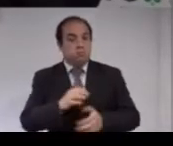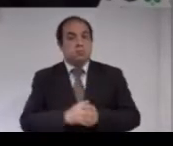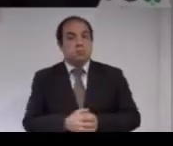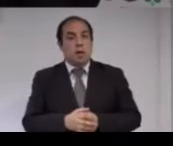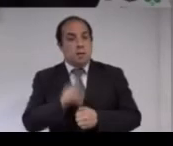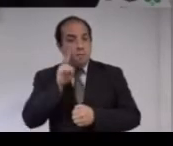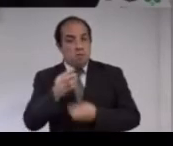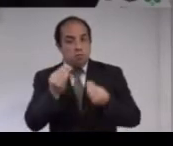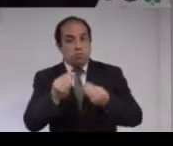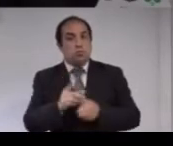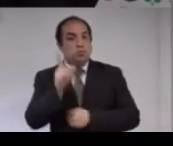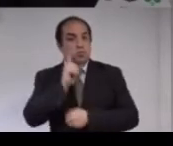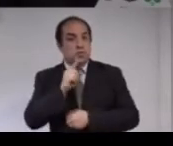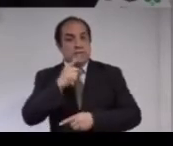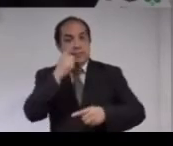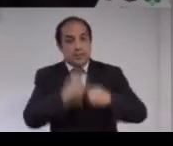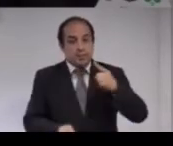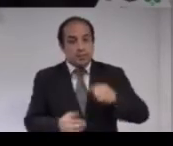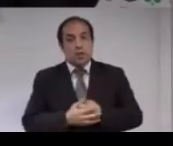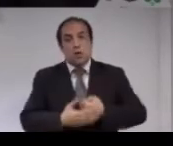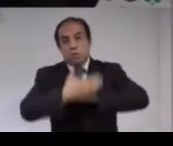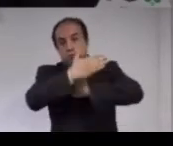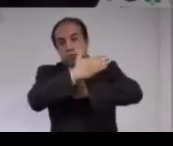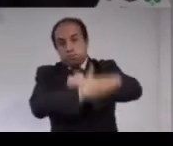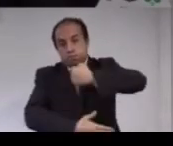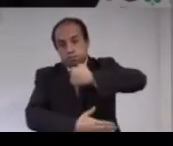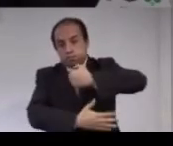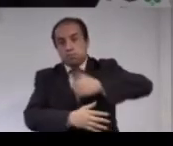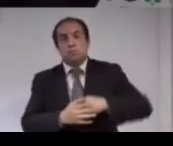muchas chicas les quitaron escudos.